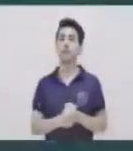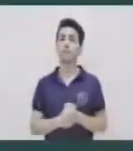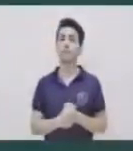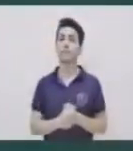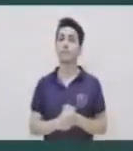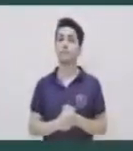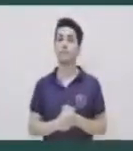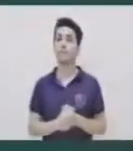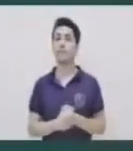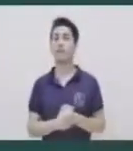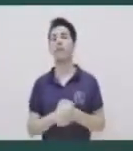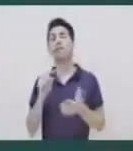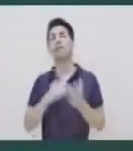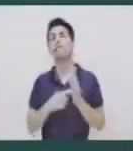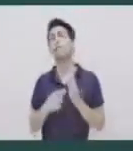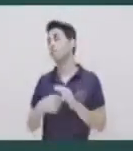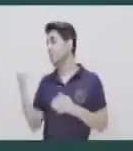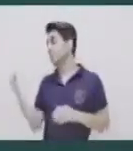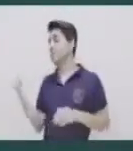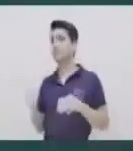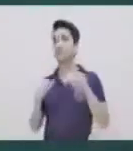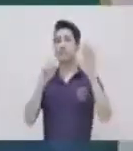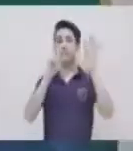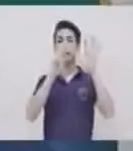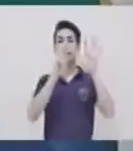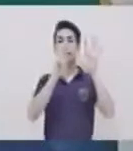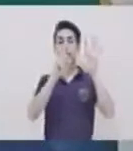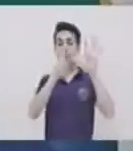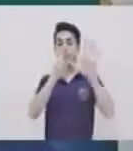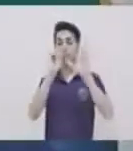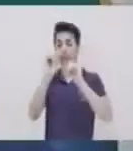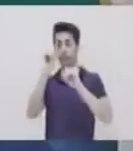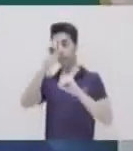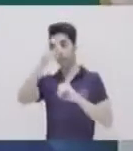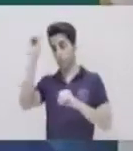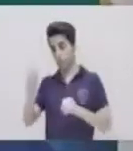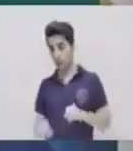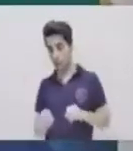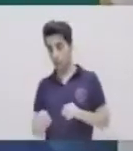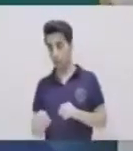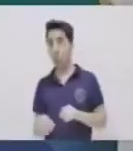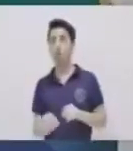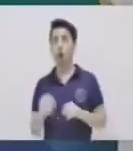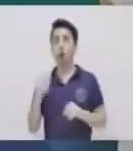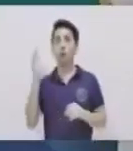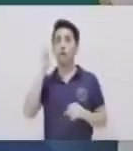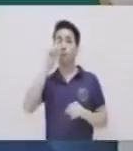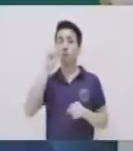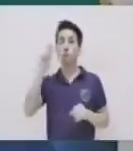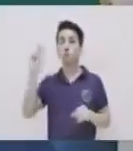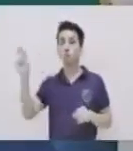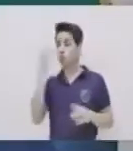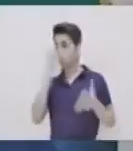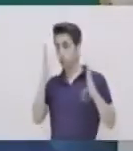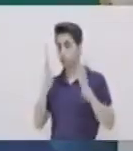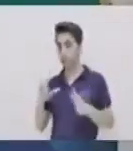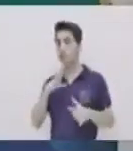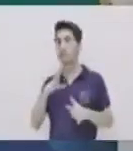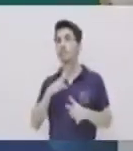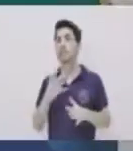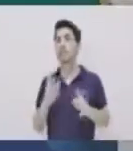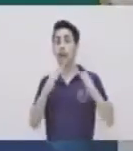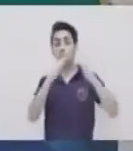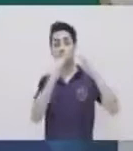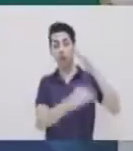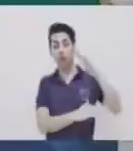Entonces, ¿qué significa esto? Que el 60% de los datos en este caso de las notas de los estudiantes, obtuvo